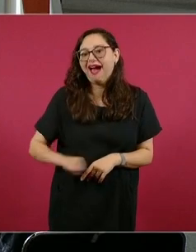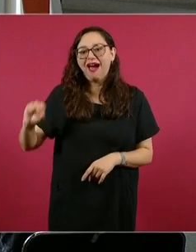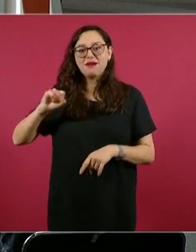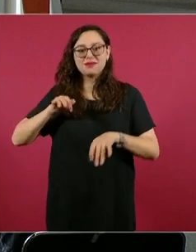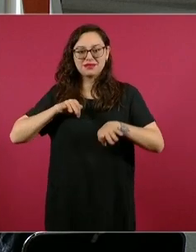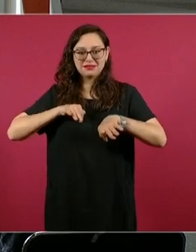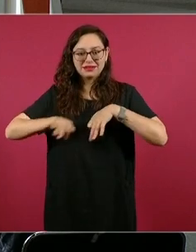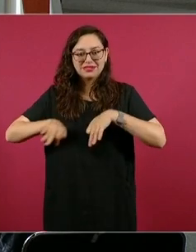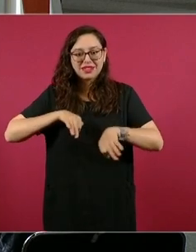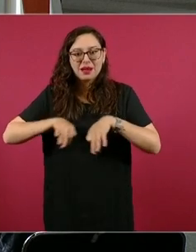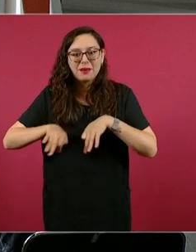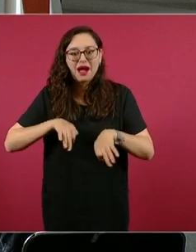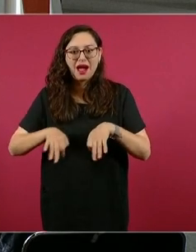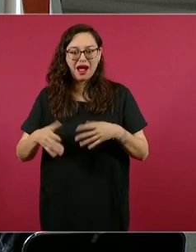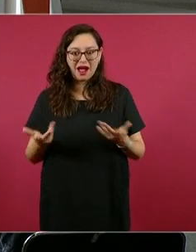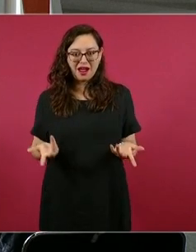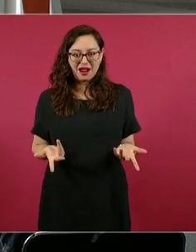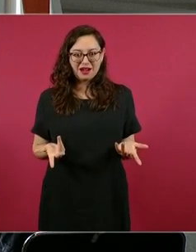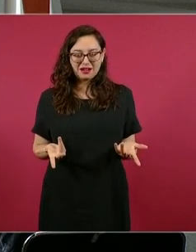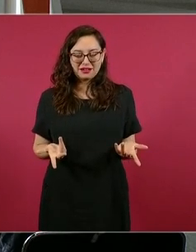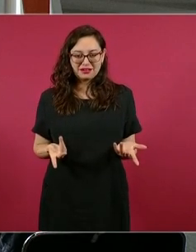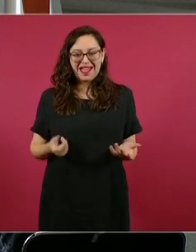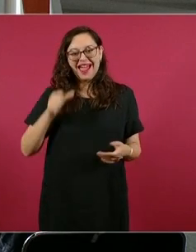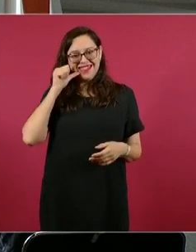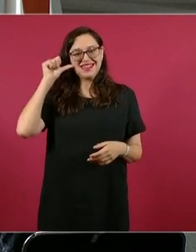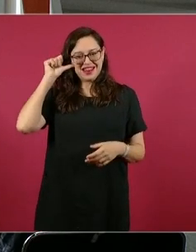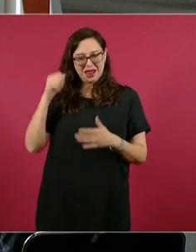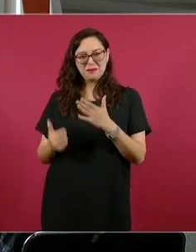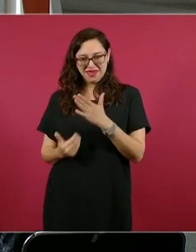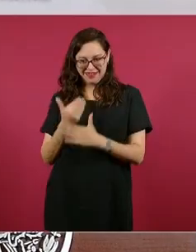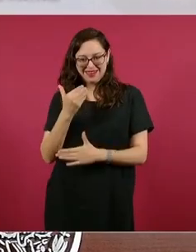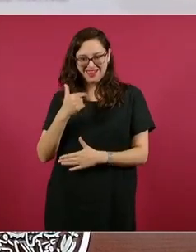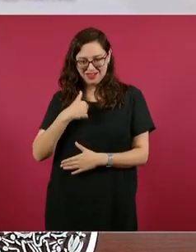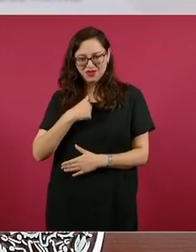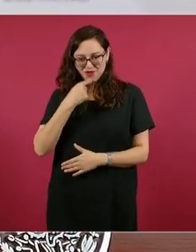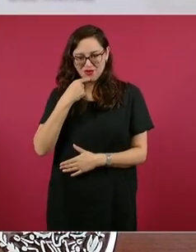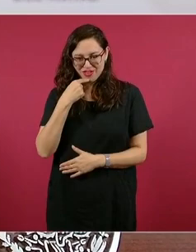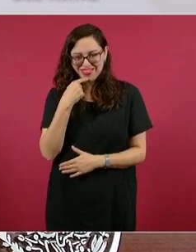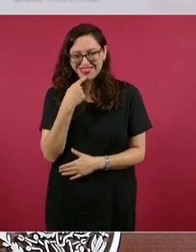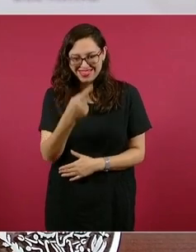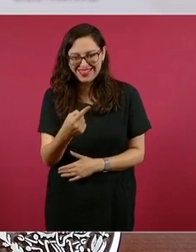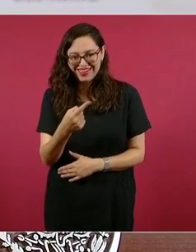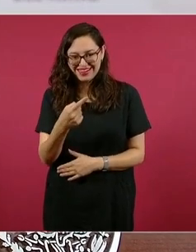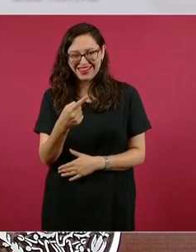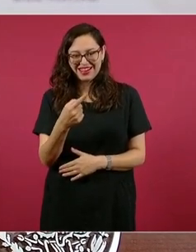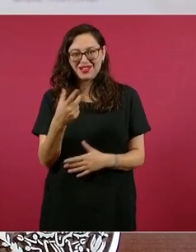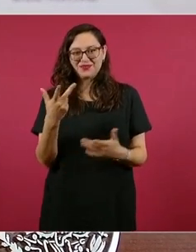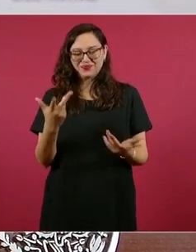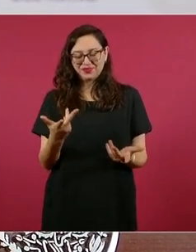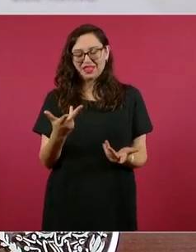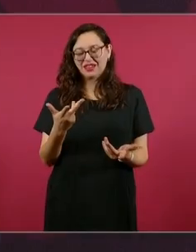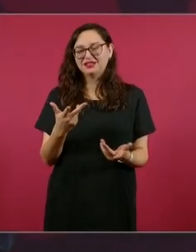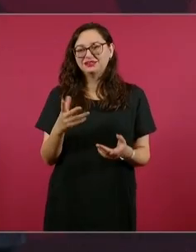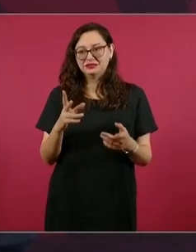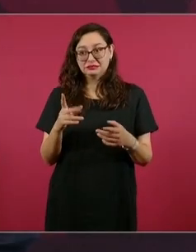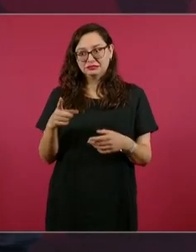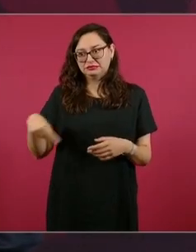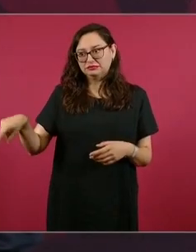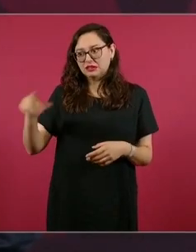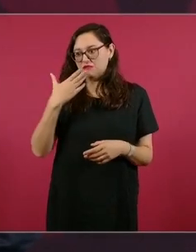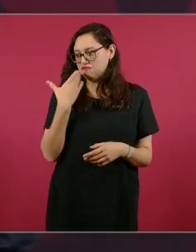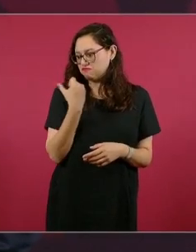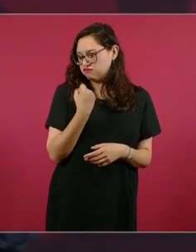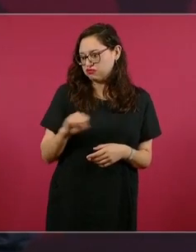Ayer en la noche me tocó ver el video, la segunda parte de Tren